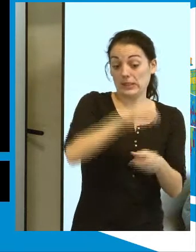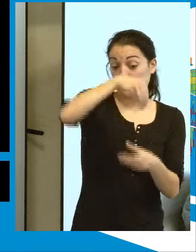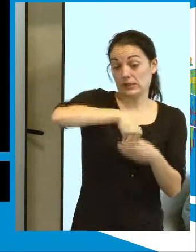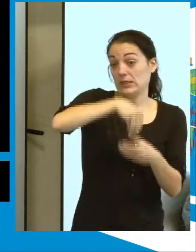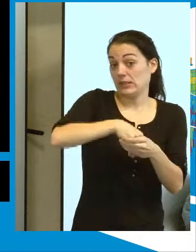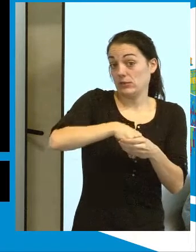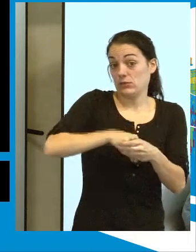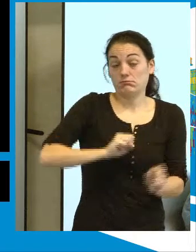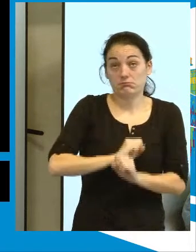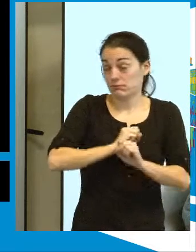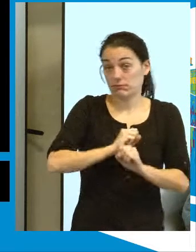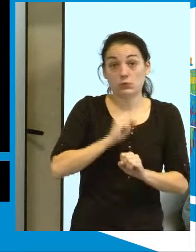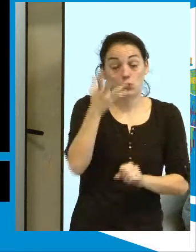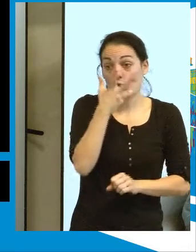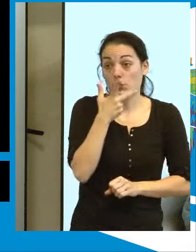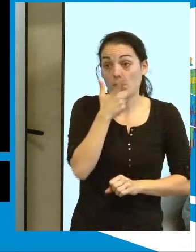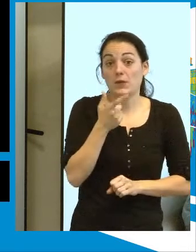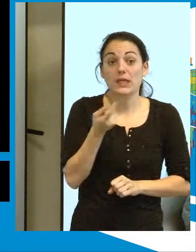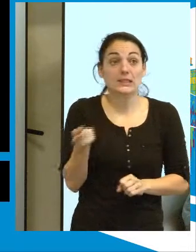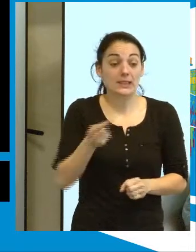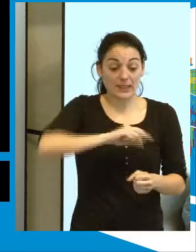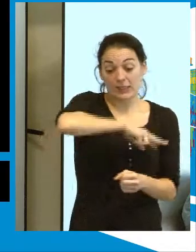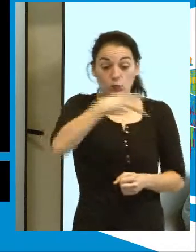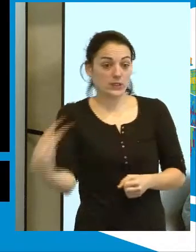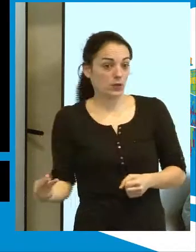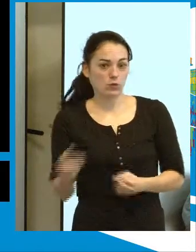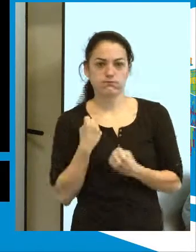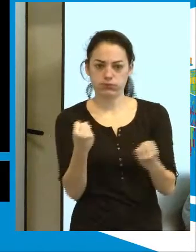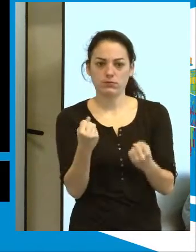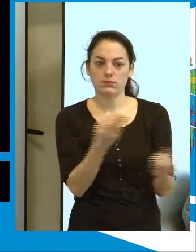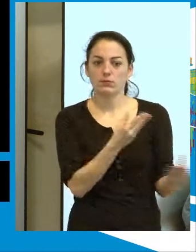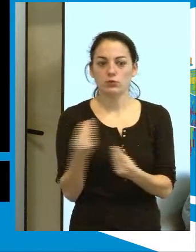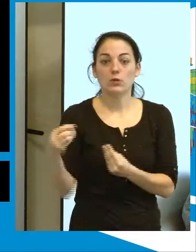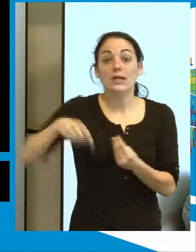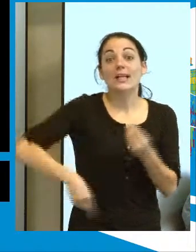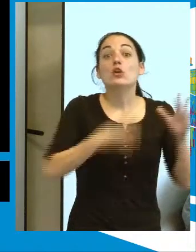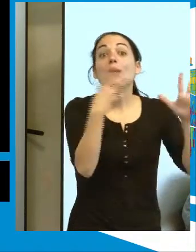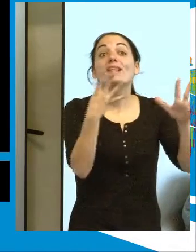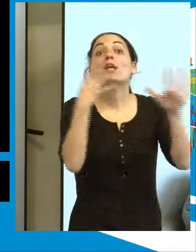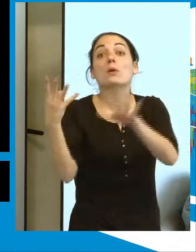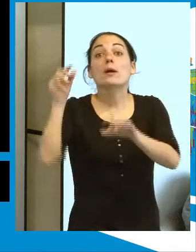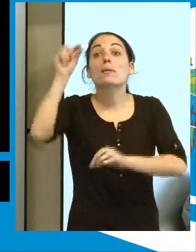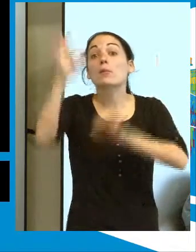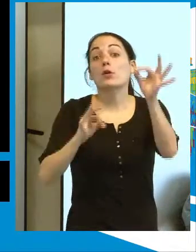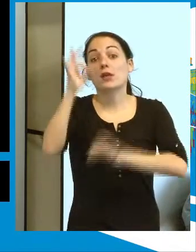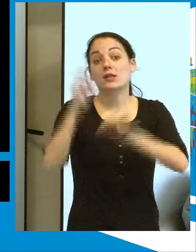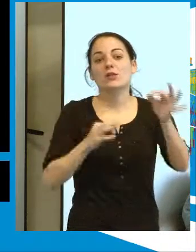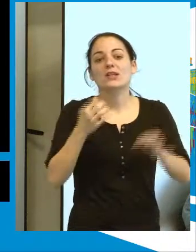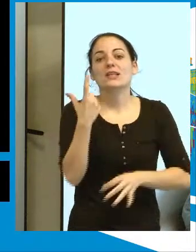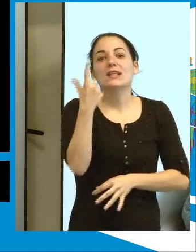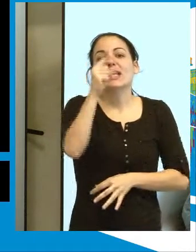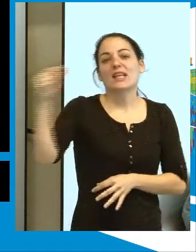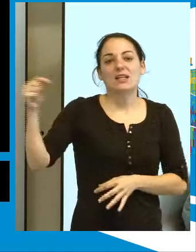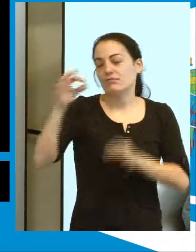obviamente, pues el ratio salió muy potente, ¿no? Vamos a decir el 99%, no vamos a decir el 100%, porque siempre queda un poco